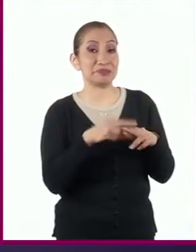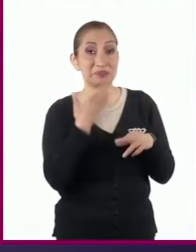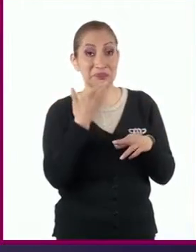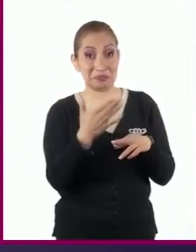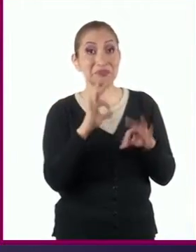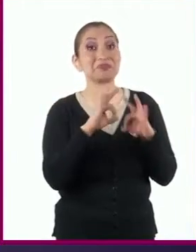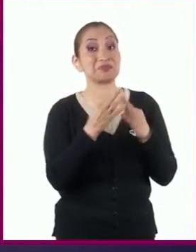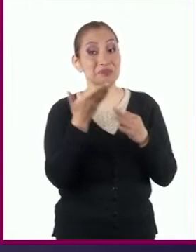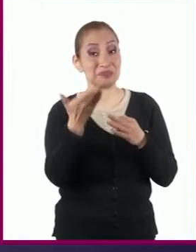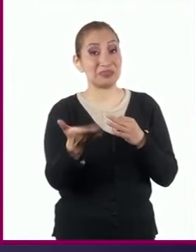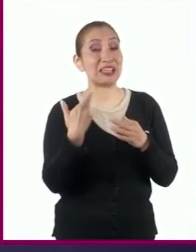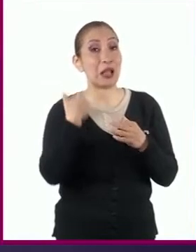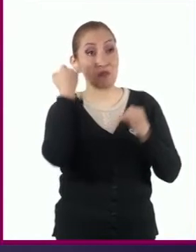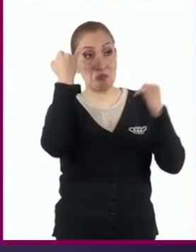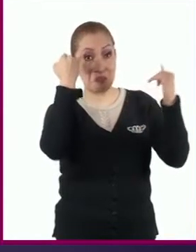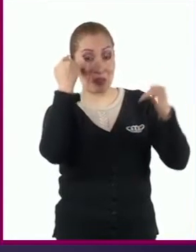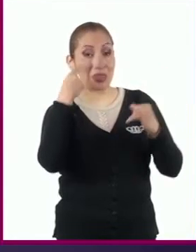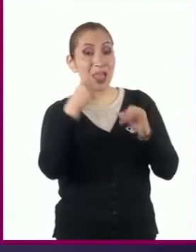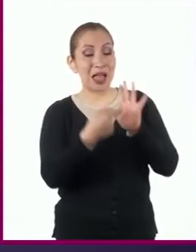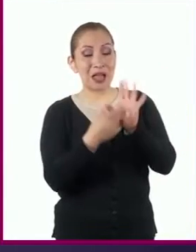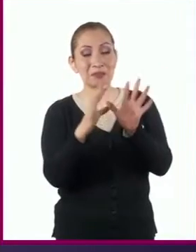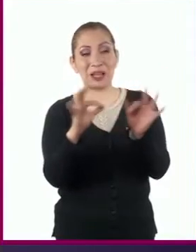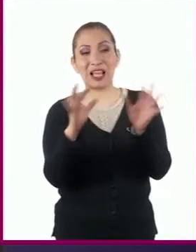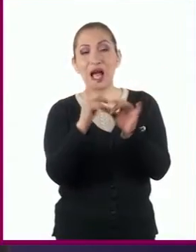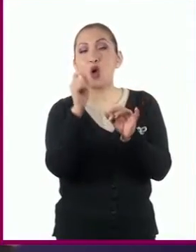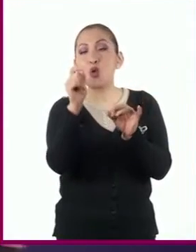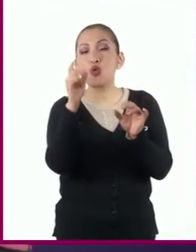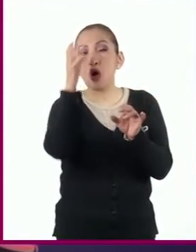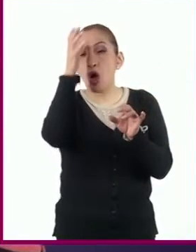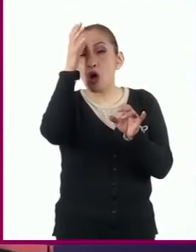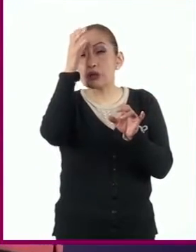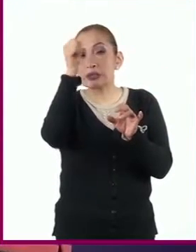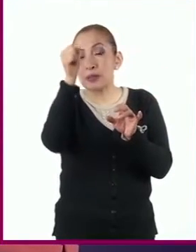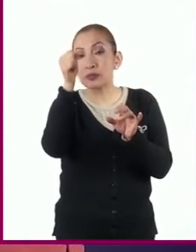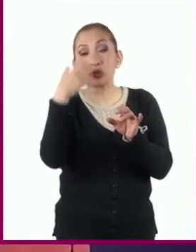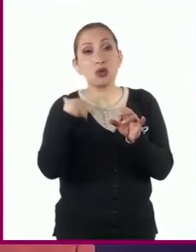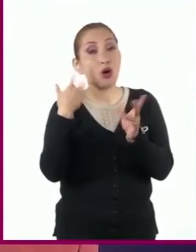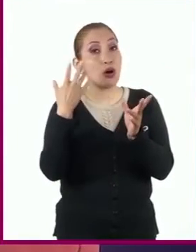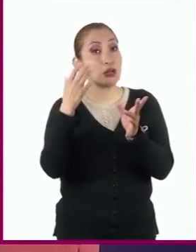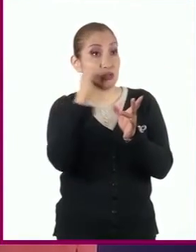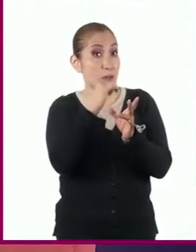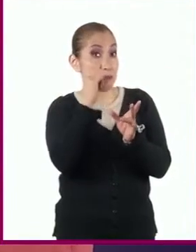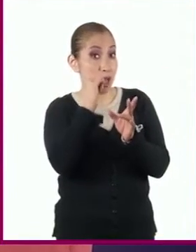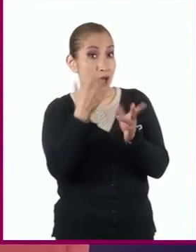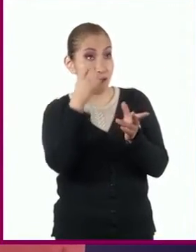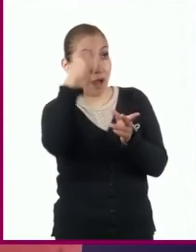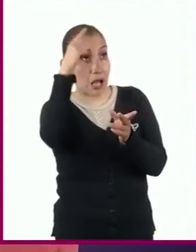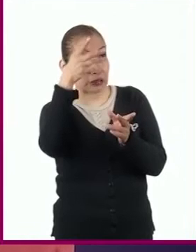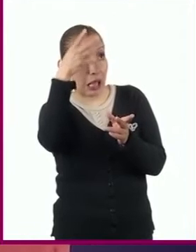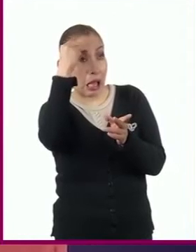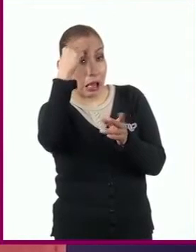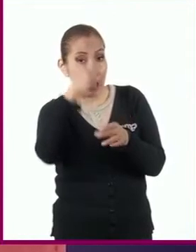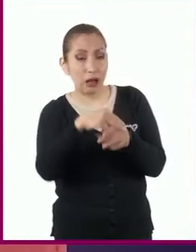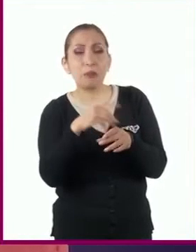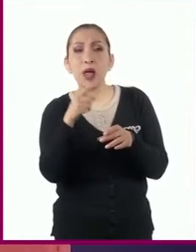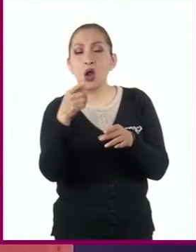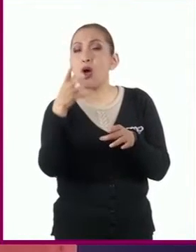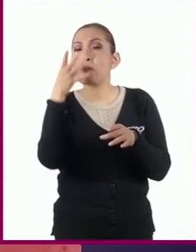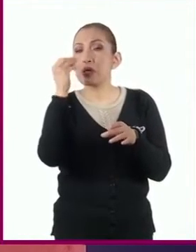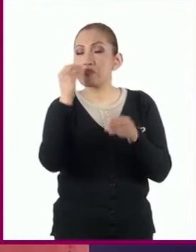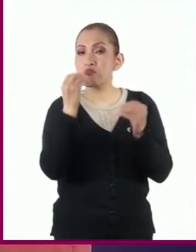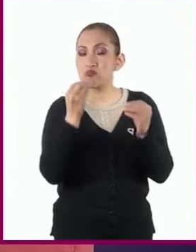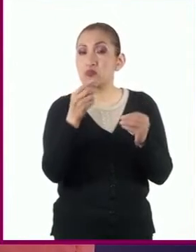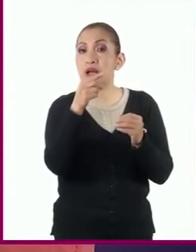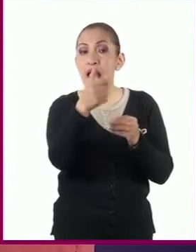buena manera y qué creativa de explicarnos un concepto que no siempre es fácil de aprender, pero hemos